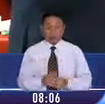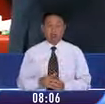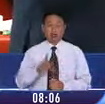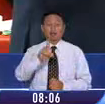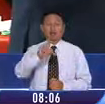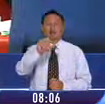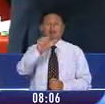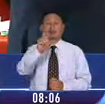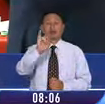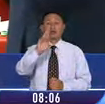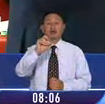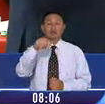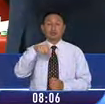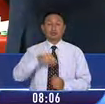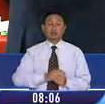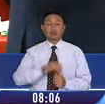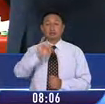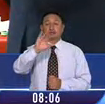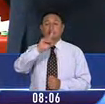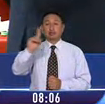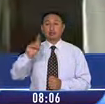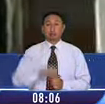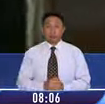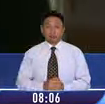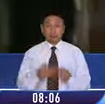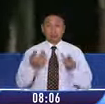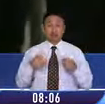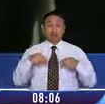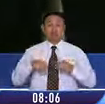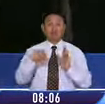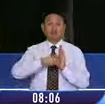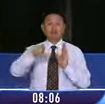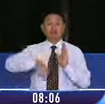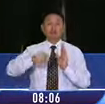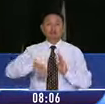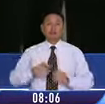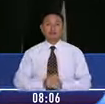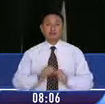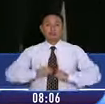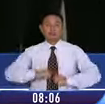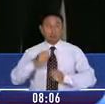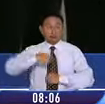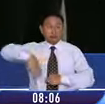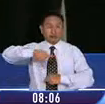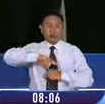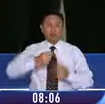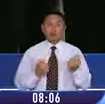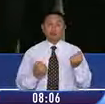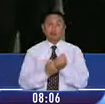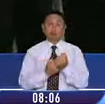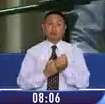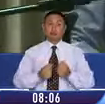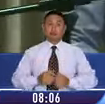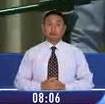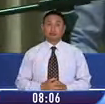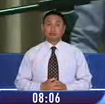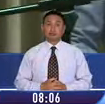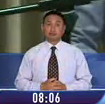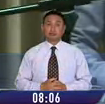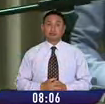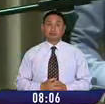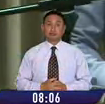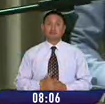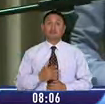Darío Cagüeñas, de la Izquierda Democrática, quien también es abogado y recibió el voto unánime del Consejo Metropolitano. Una de